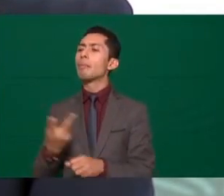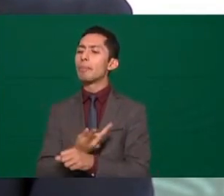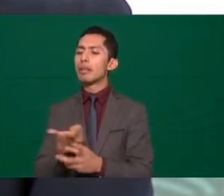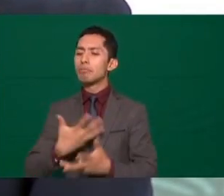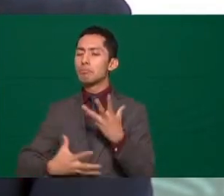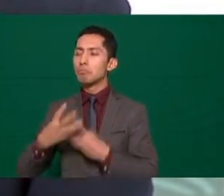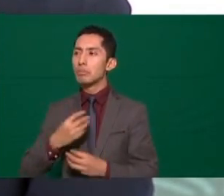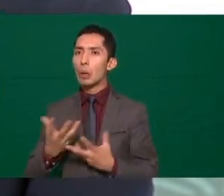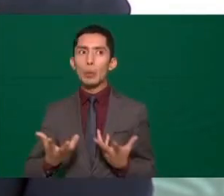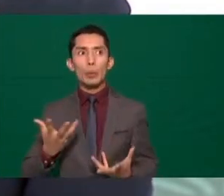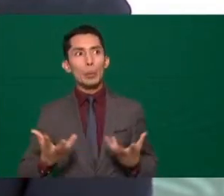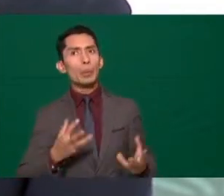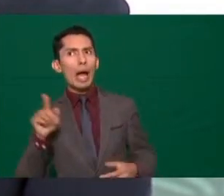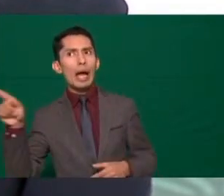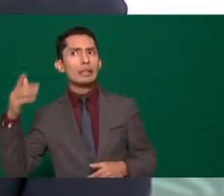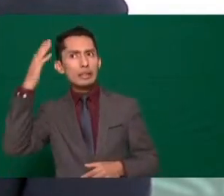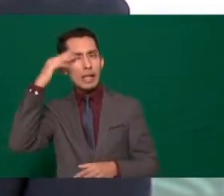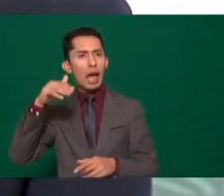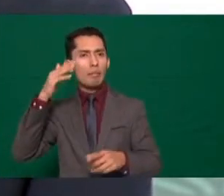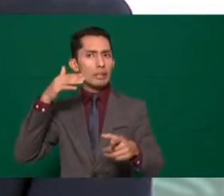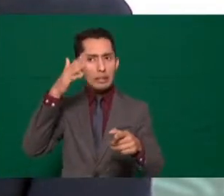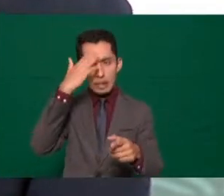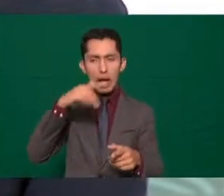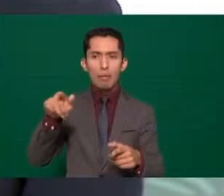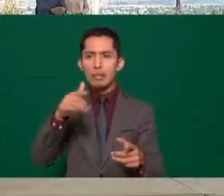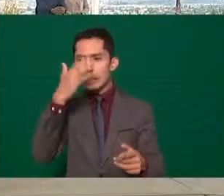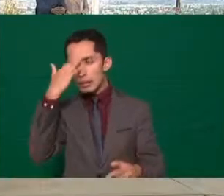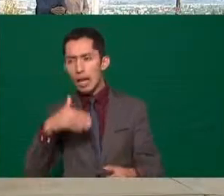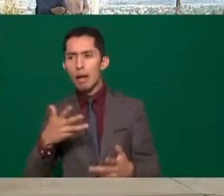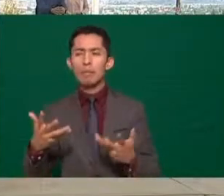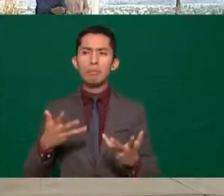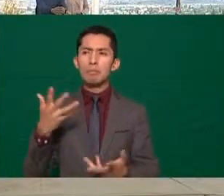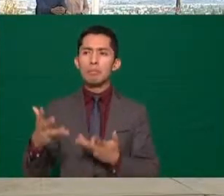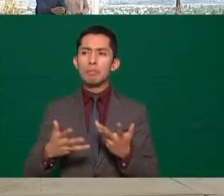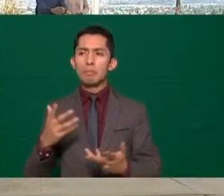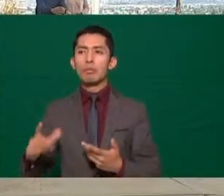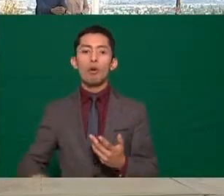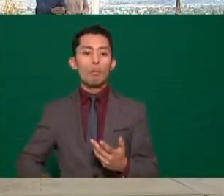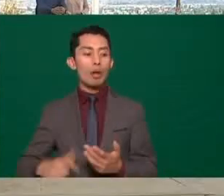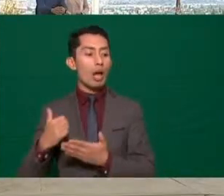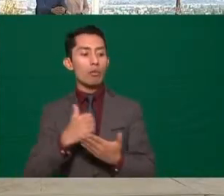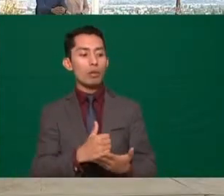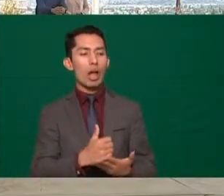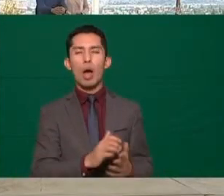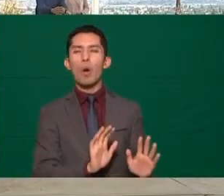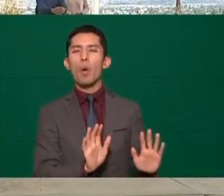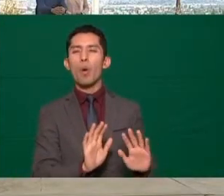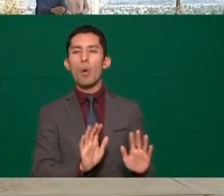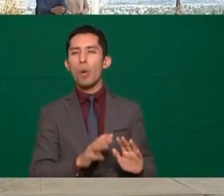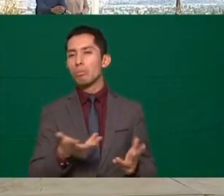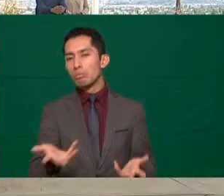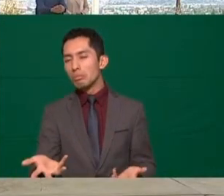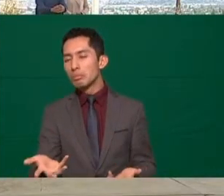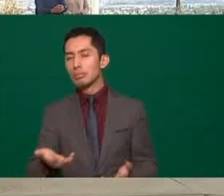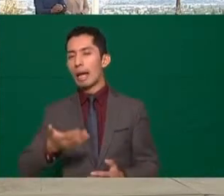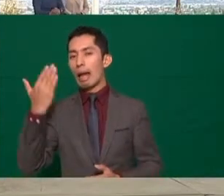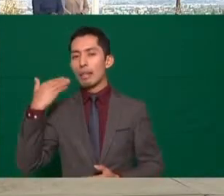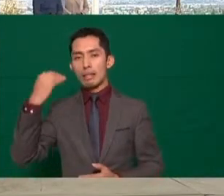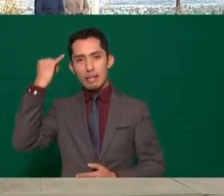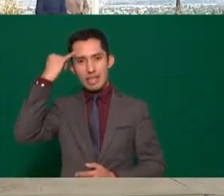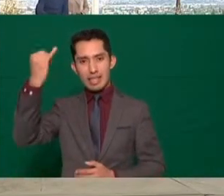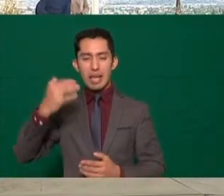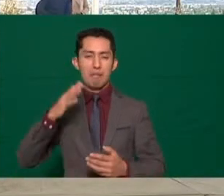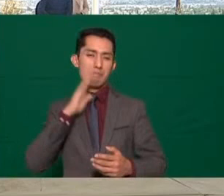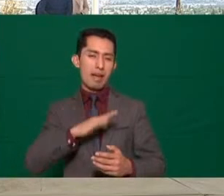Y no querían que el Estado ayudara a los pobres. Lo poco